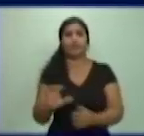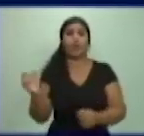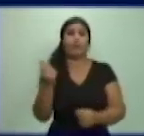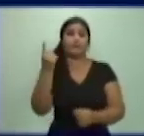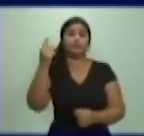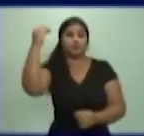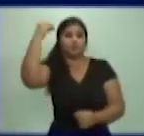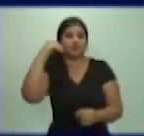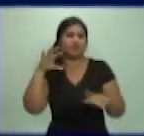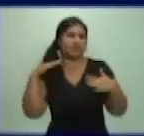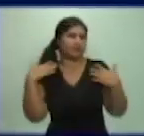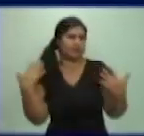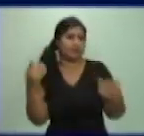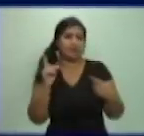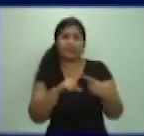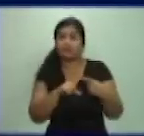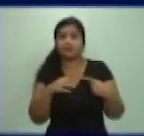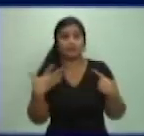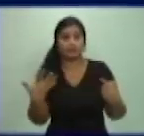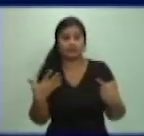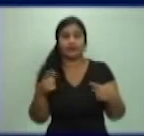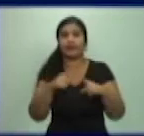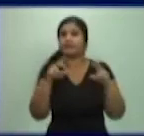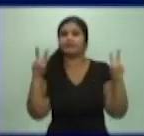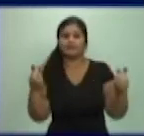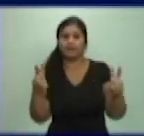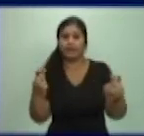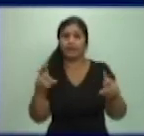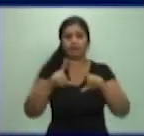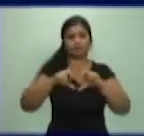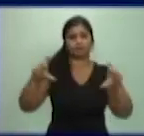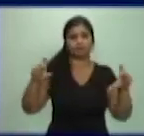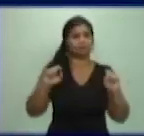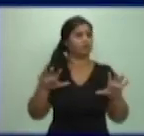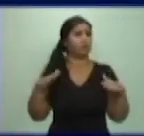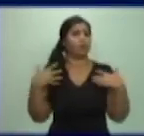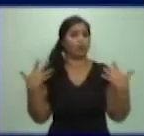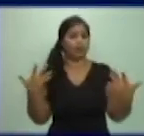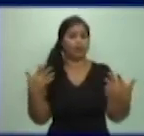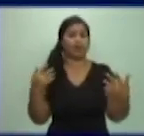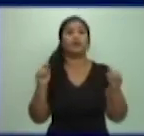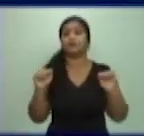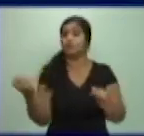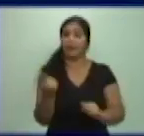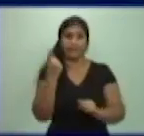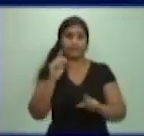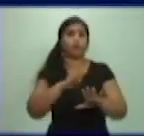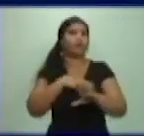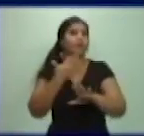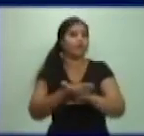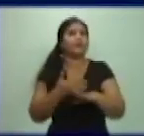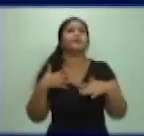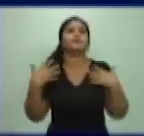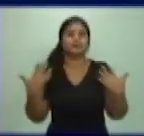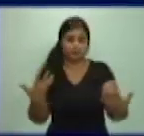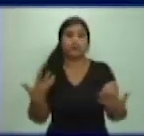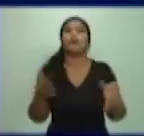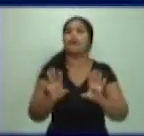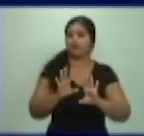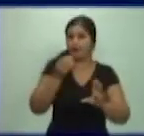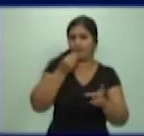me hablan en el texto para después poder llegar a un resumen, un buen resumen